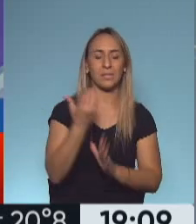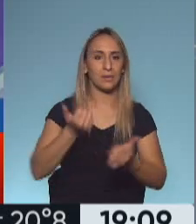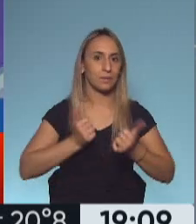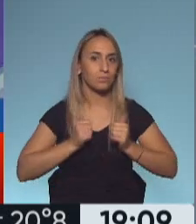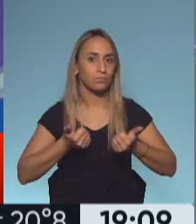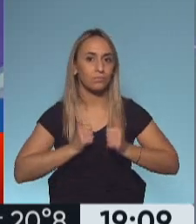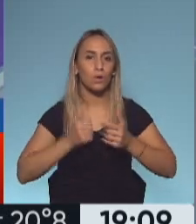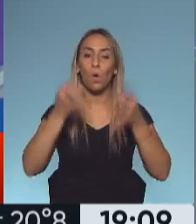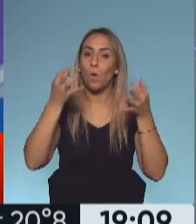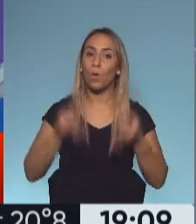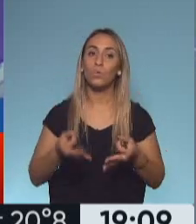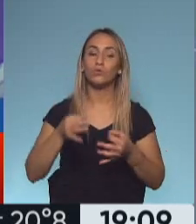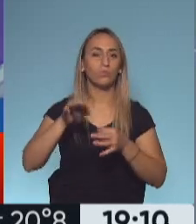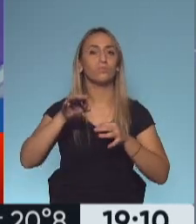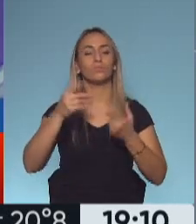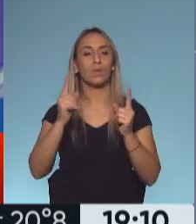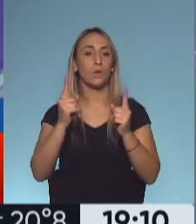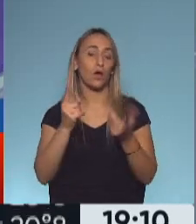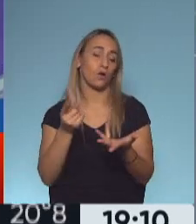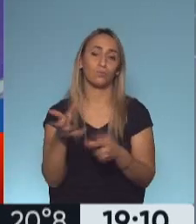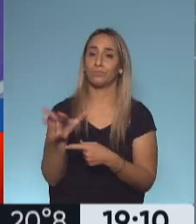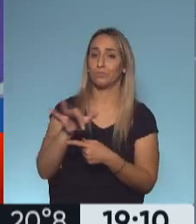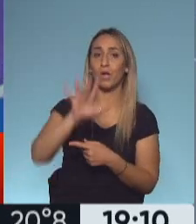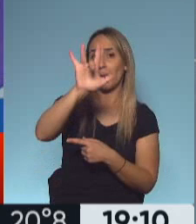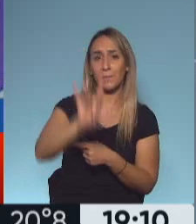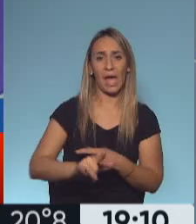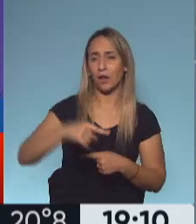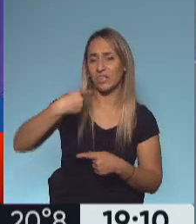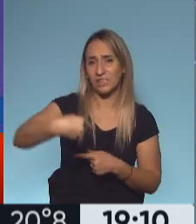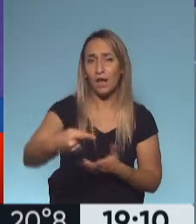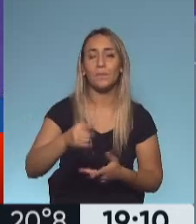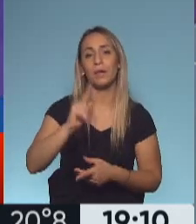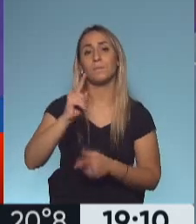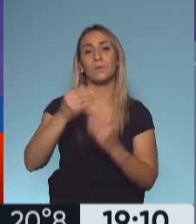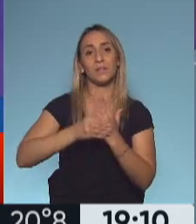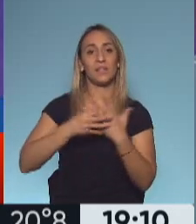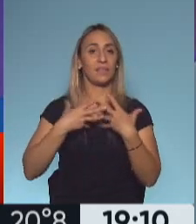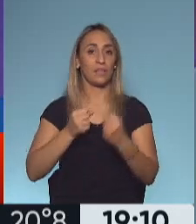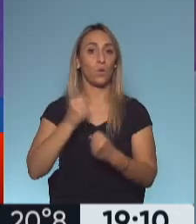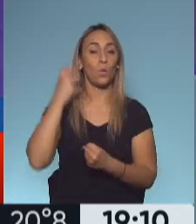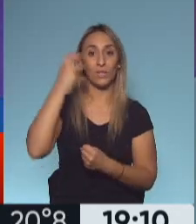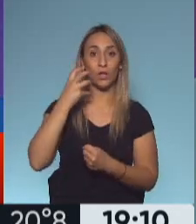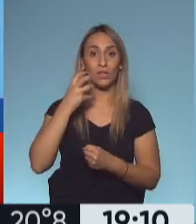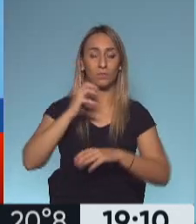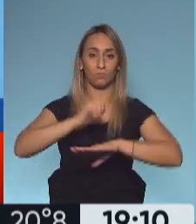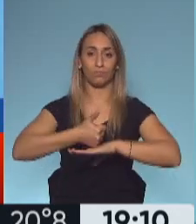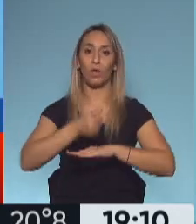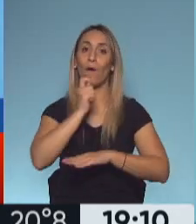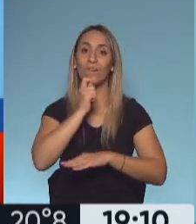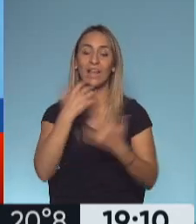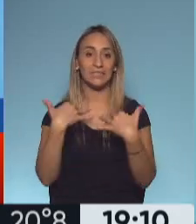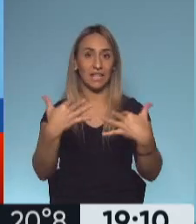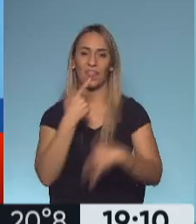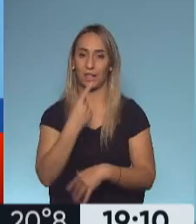justamente había convocado a su conferencia habitual, digamos, semanal, la ministra de Salud, Carla Bisotti. Parte de lo que dijo. Estamos